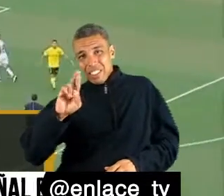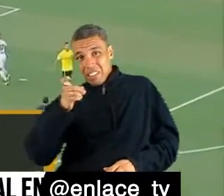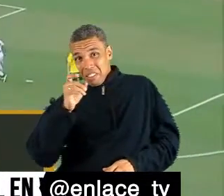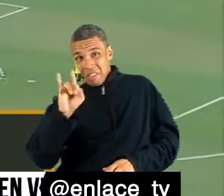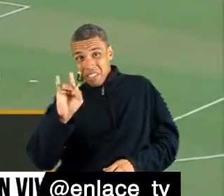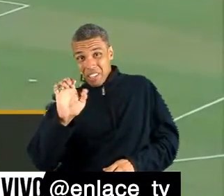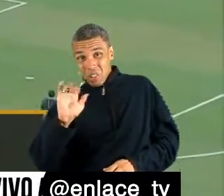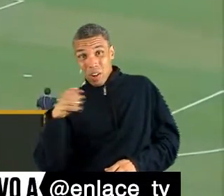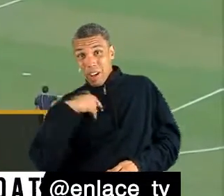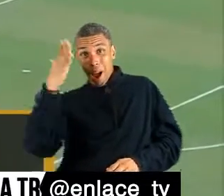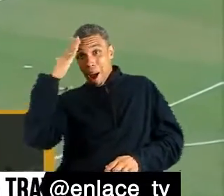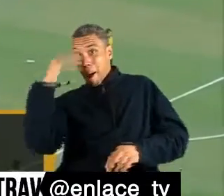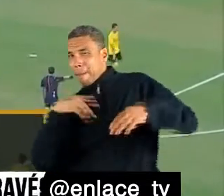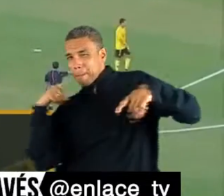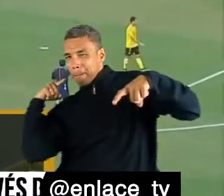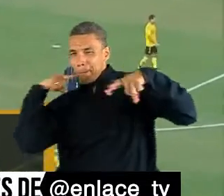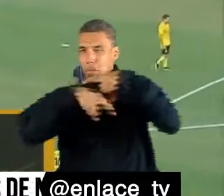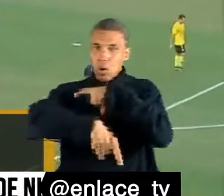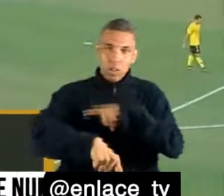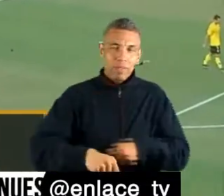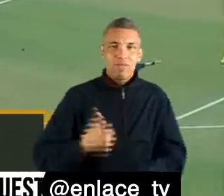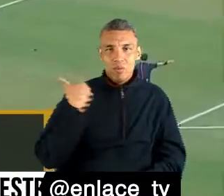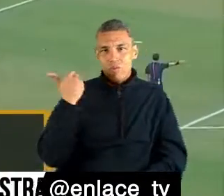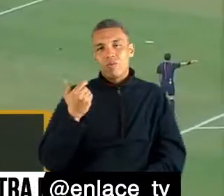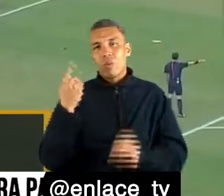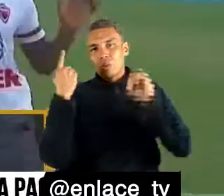15 del primer tiempo.